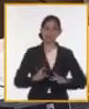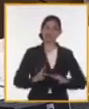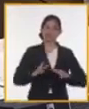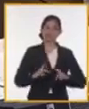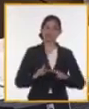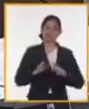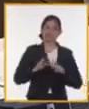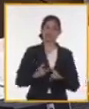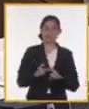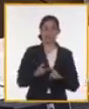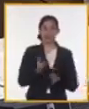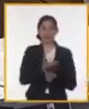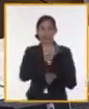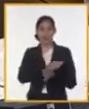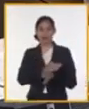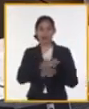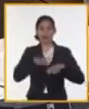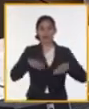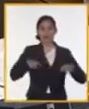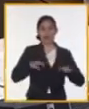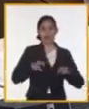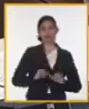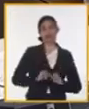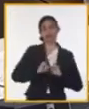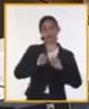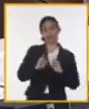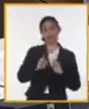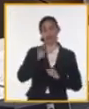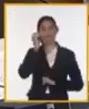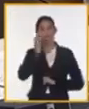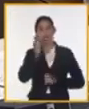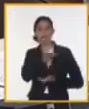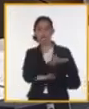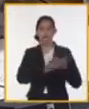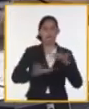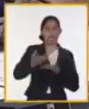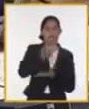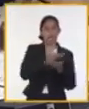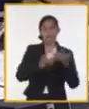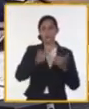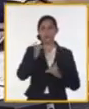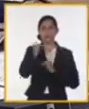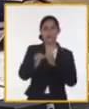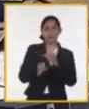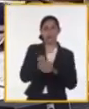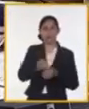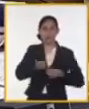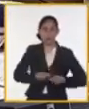que discutimos como tendencia en todo el proceso del Congreso otra vez